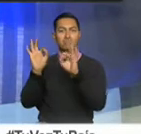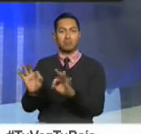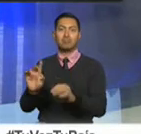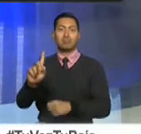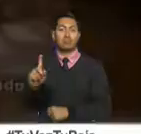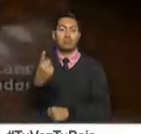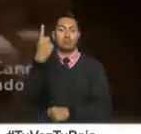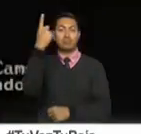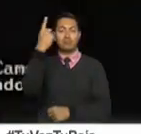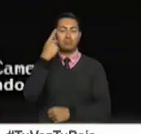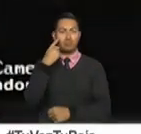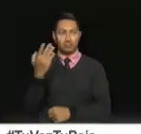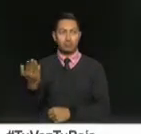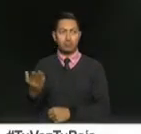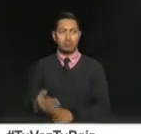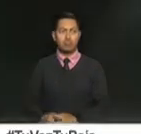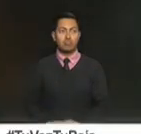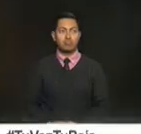nota.